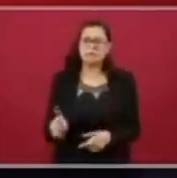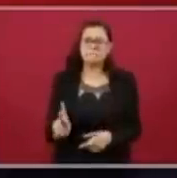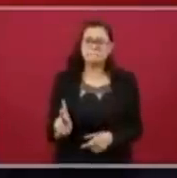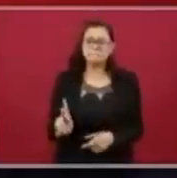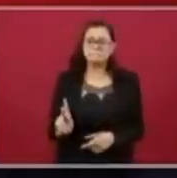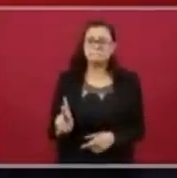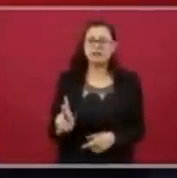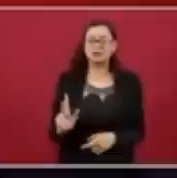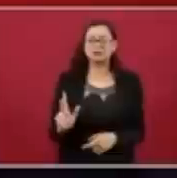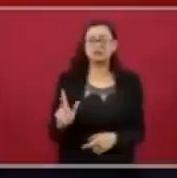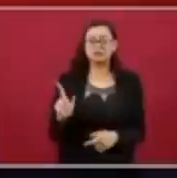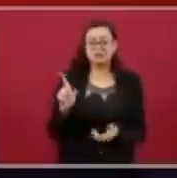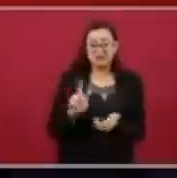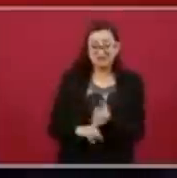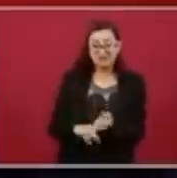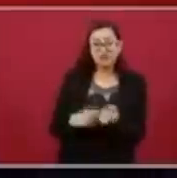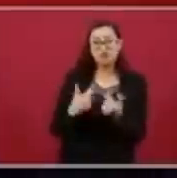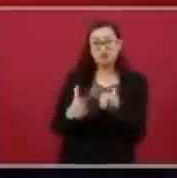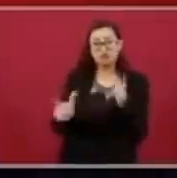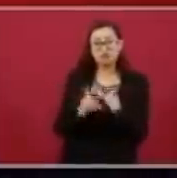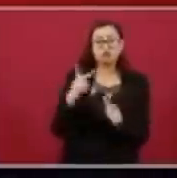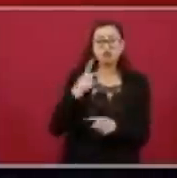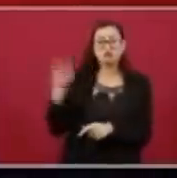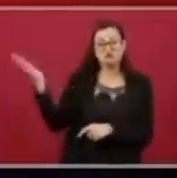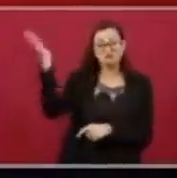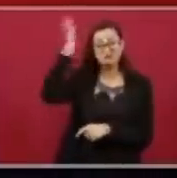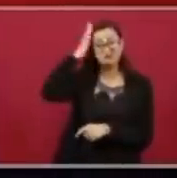algunos dirigentes de ese partido